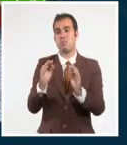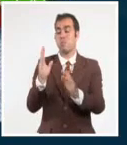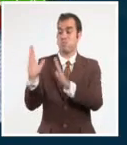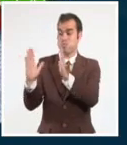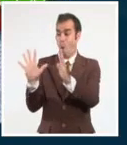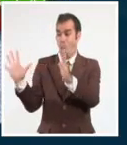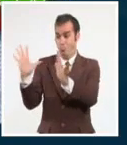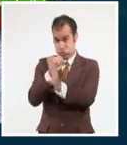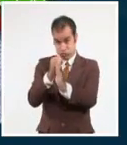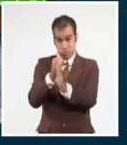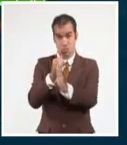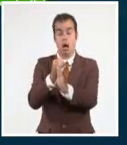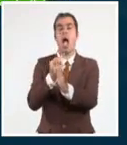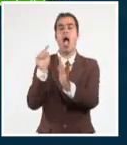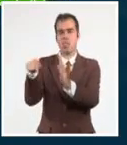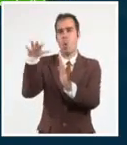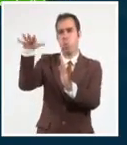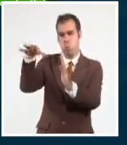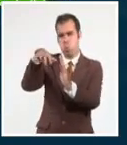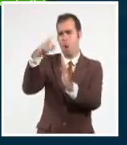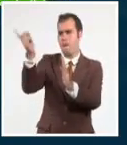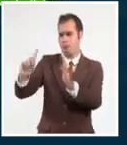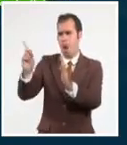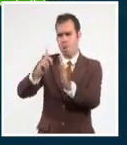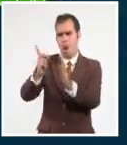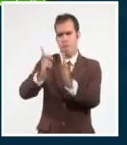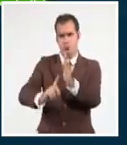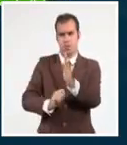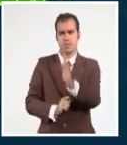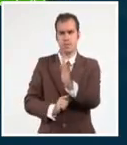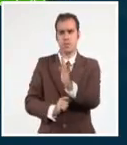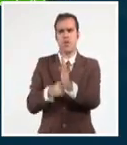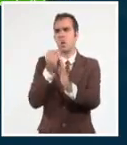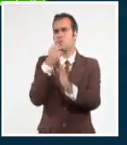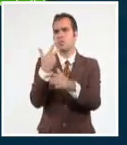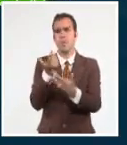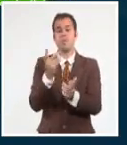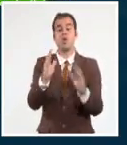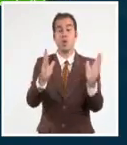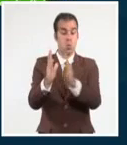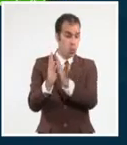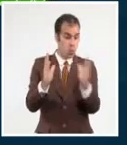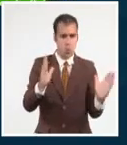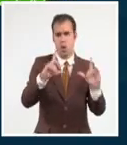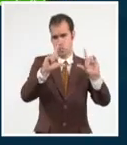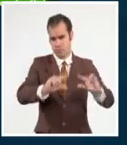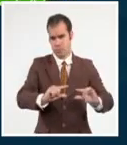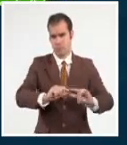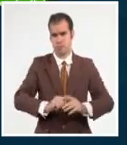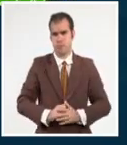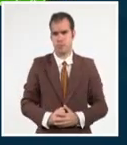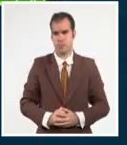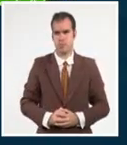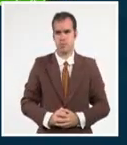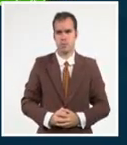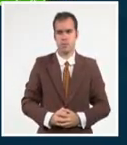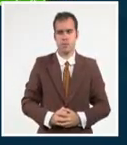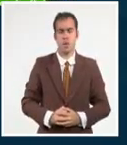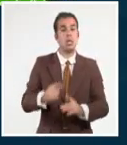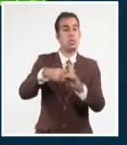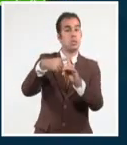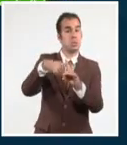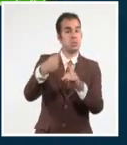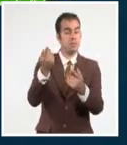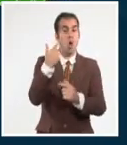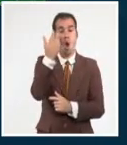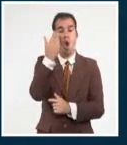con chubascos, lluvias y tormentas eléctricas que serán más aisladas en el resto de nuestro país. Y en cuanto a las temperaturas mínimas